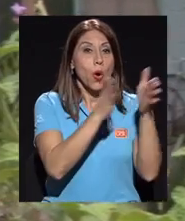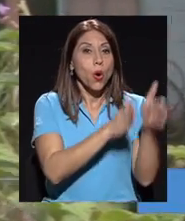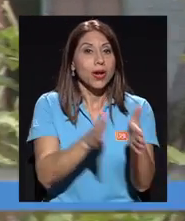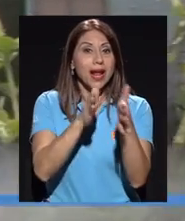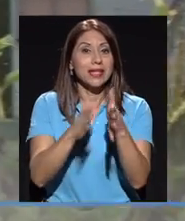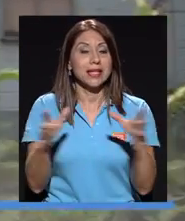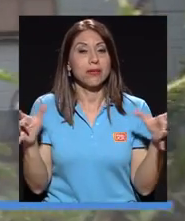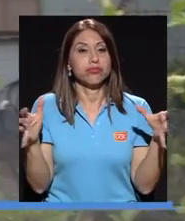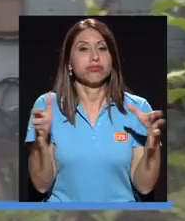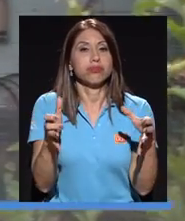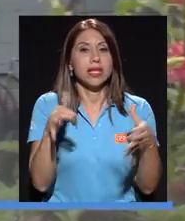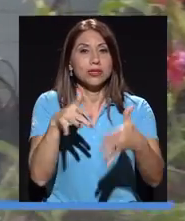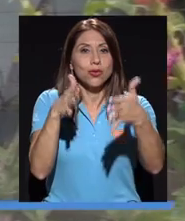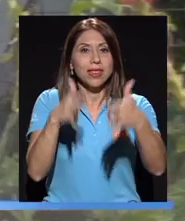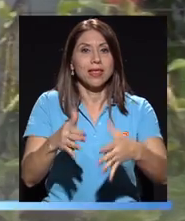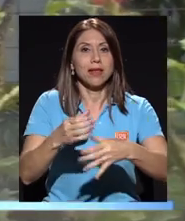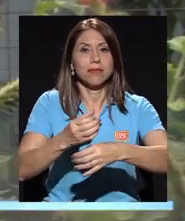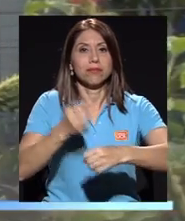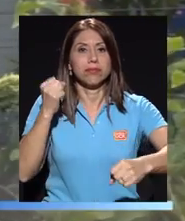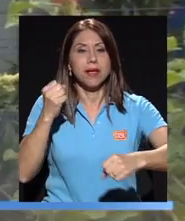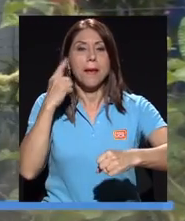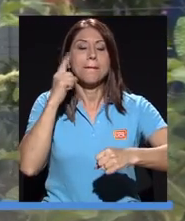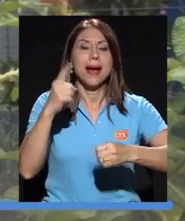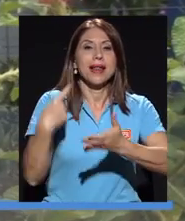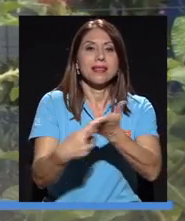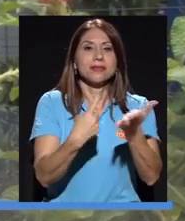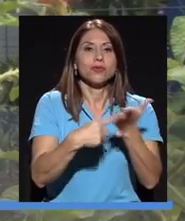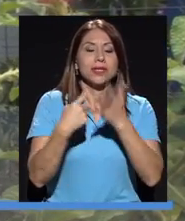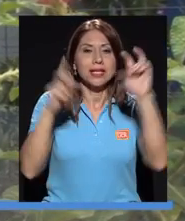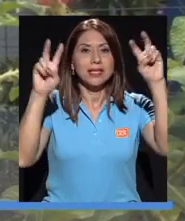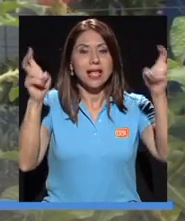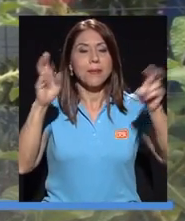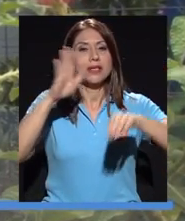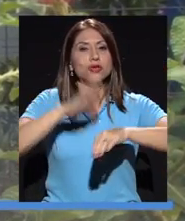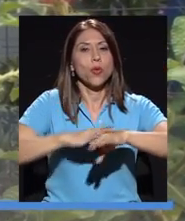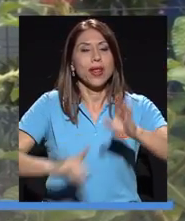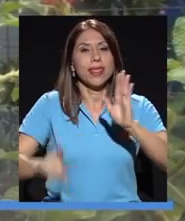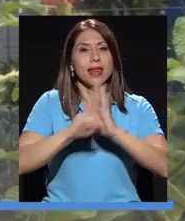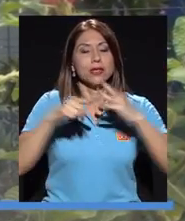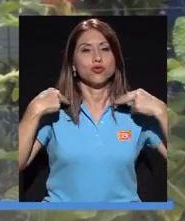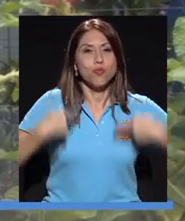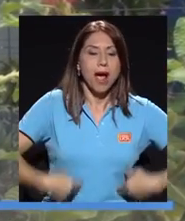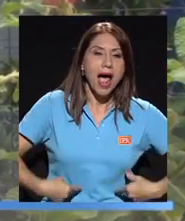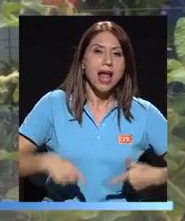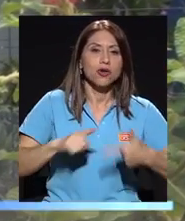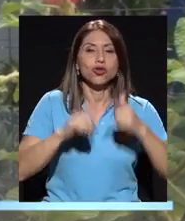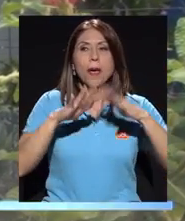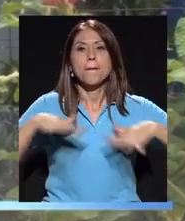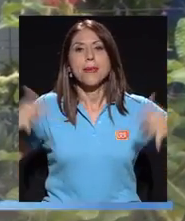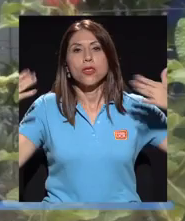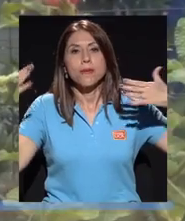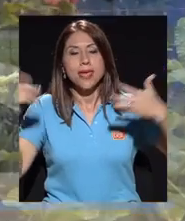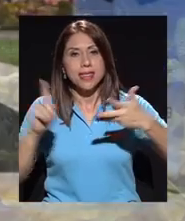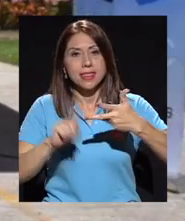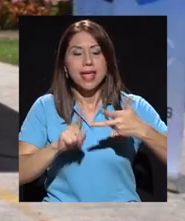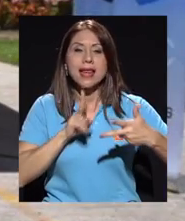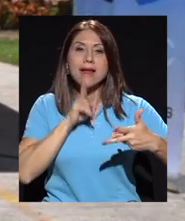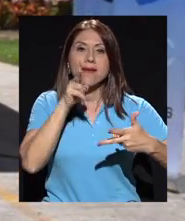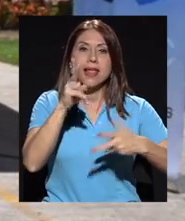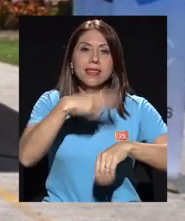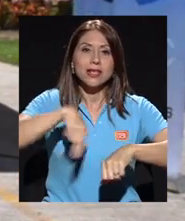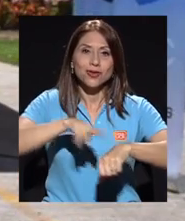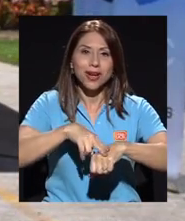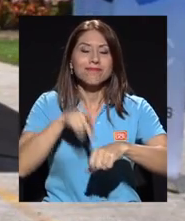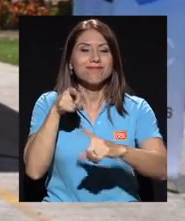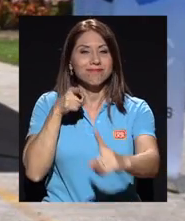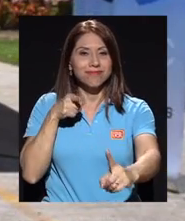organizar el Movimiento Estudiantil Federativo para discutir temas en torno a los derechos humanos, el medio ambiente y la realidad nacional, es el